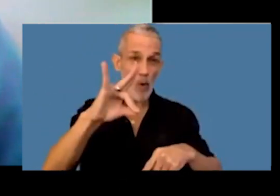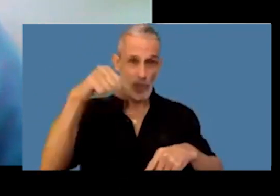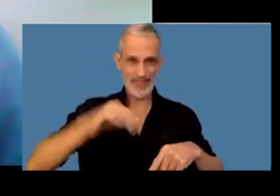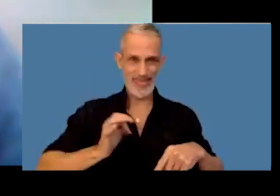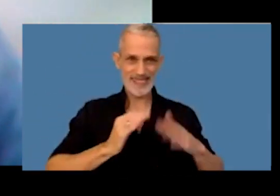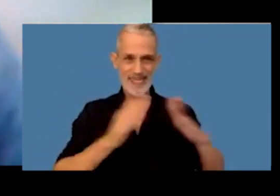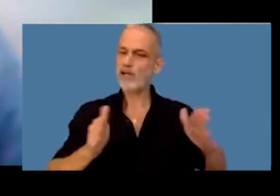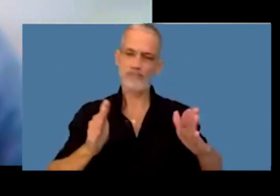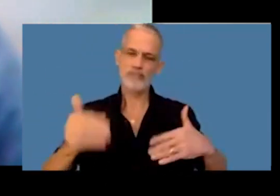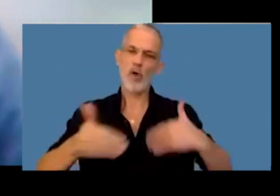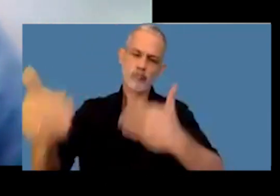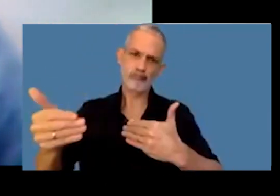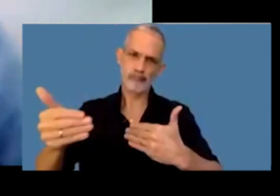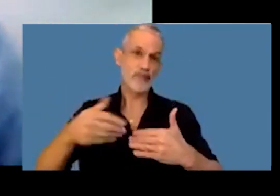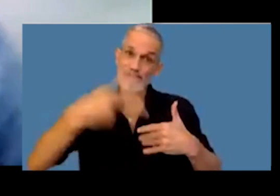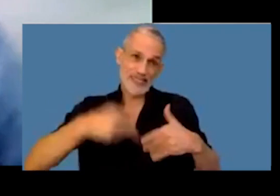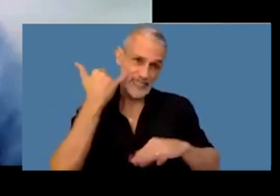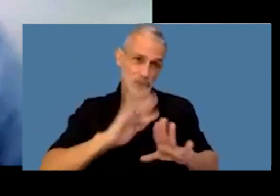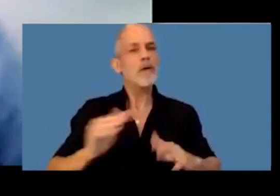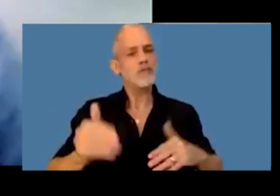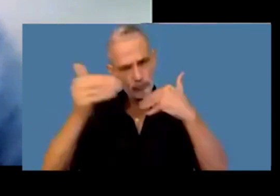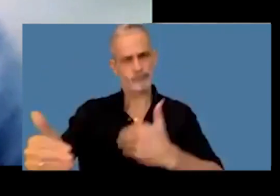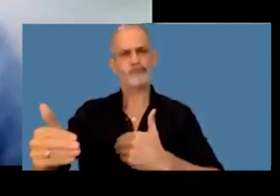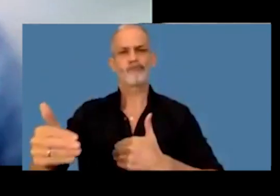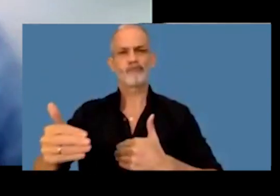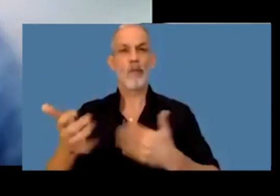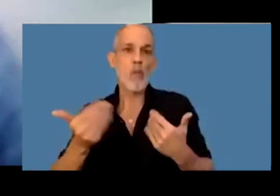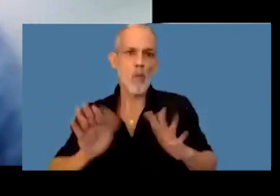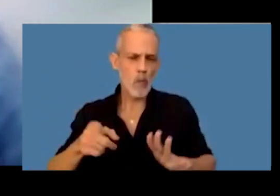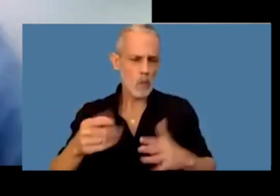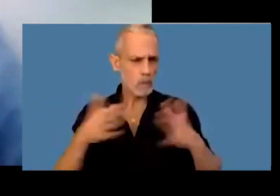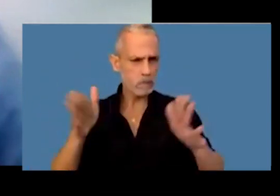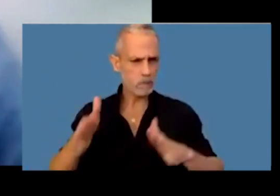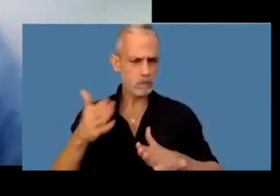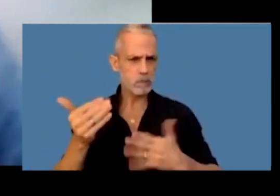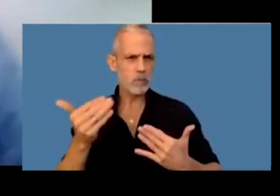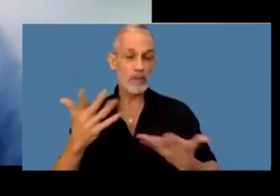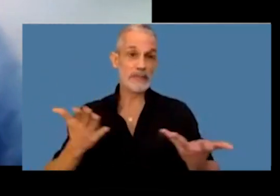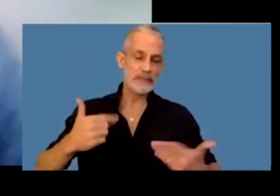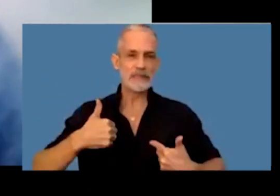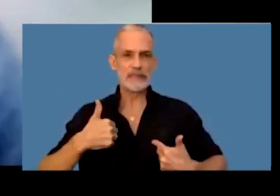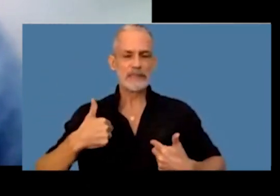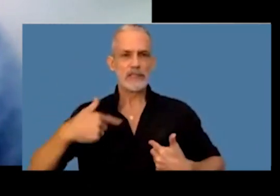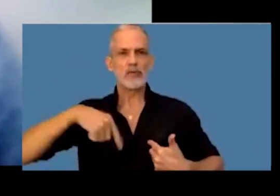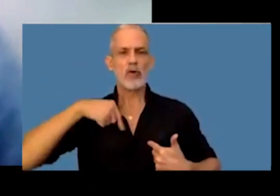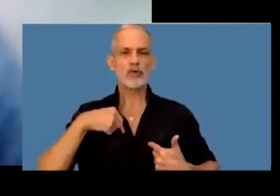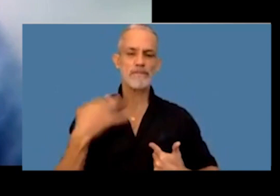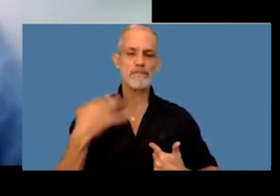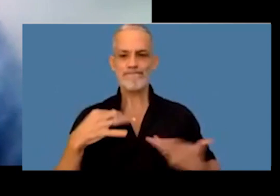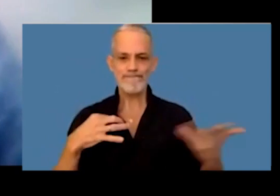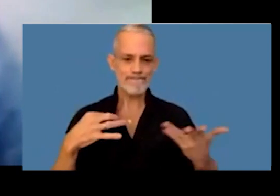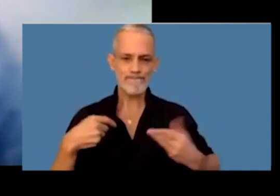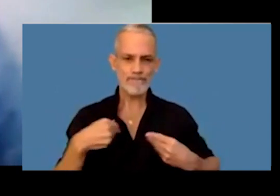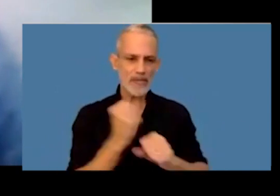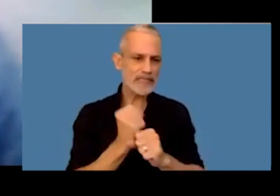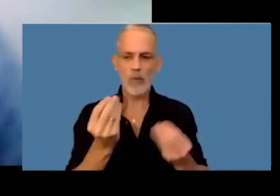que vencieron también. Eso a nosotros nos obligó justamente a ir trabajando de